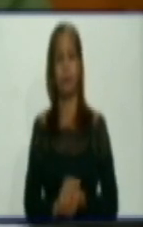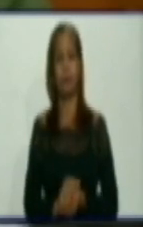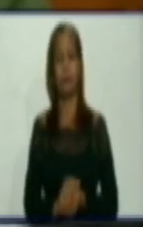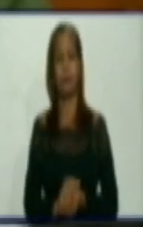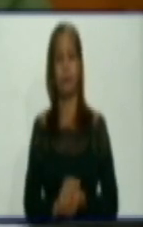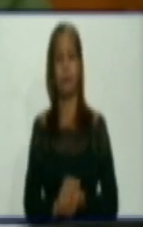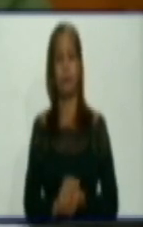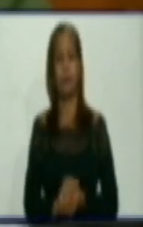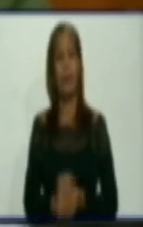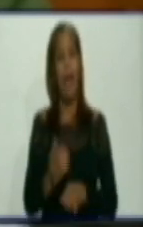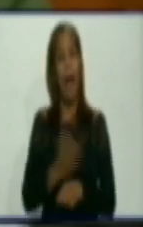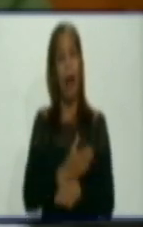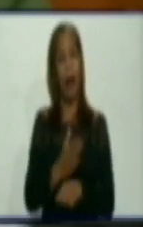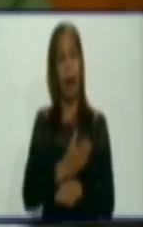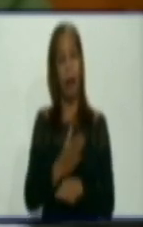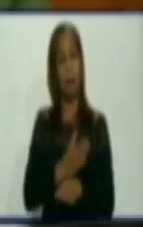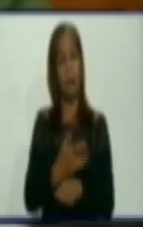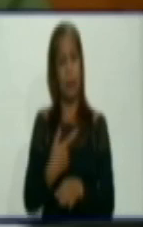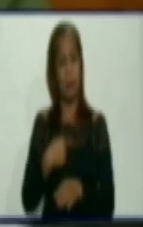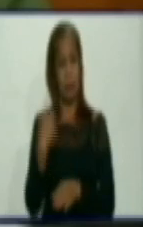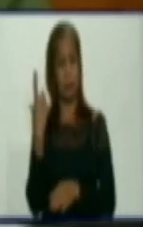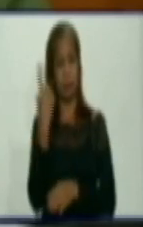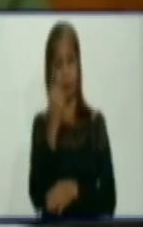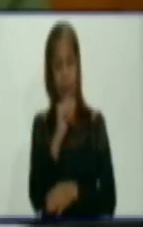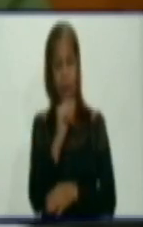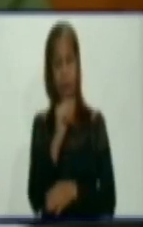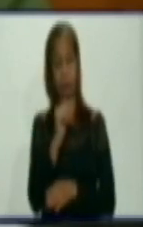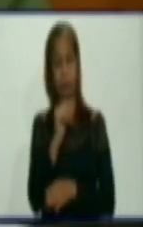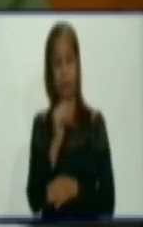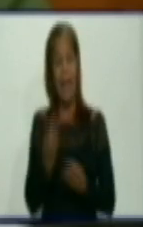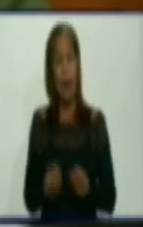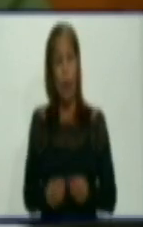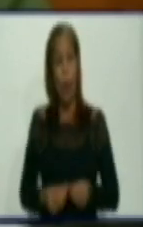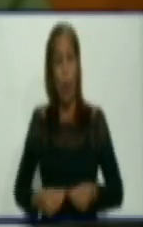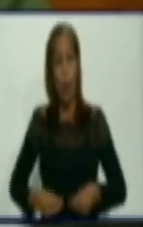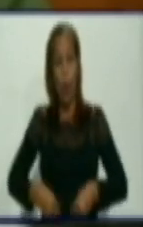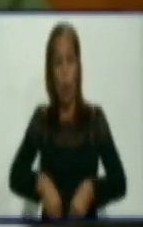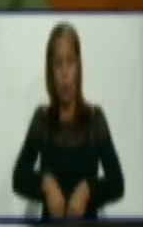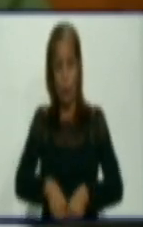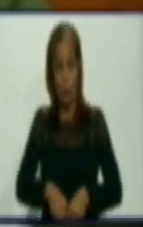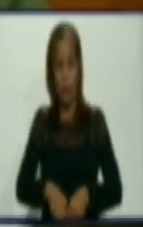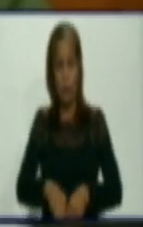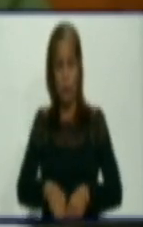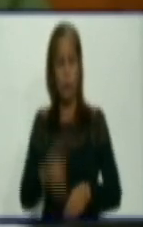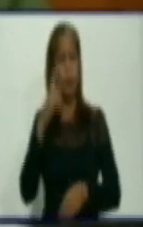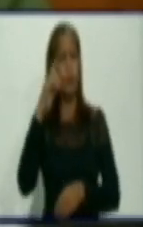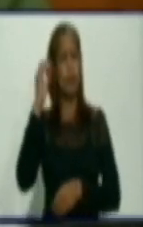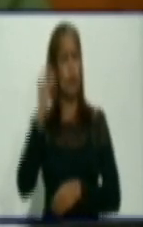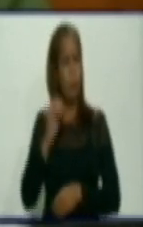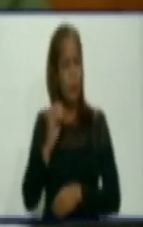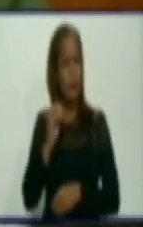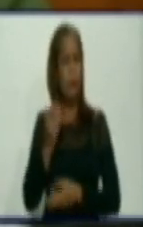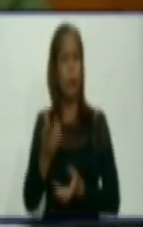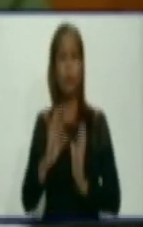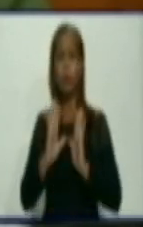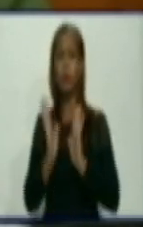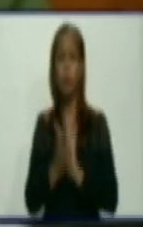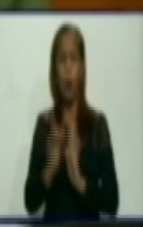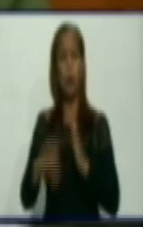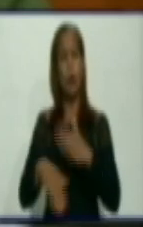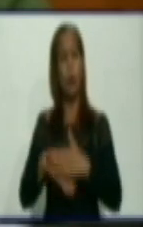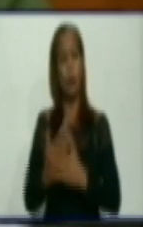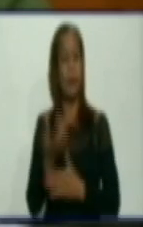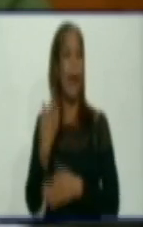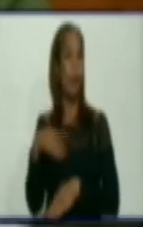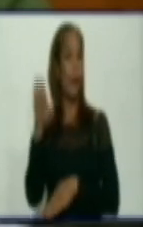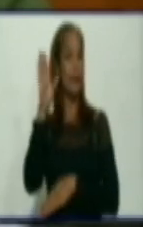Antes de la partida nuestra para el Congreso, y estando en el Congreso, estuvimos al tanto de esta situación todos los días, tanto el gobernador